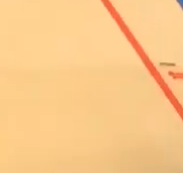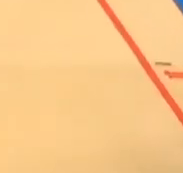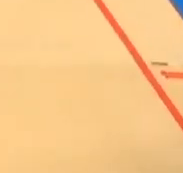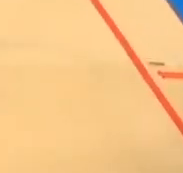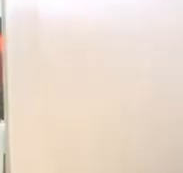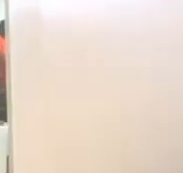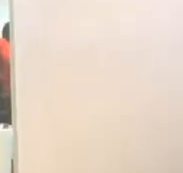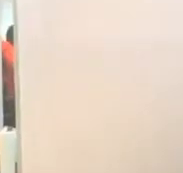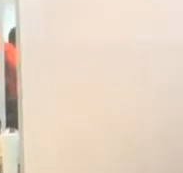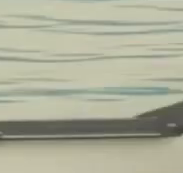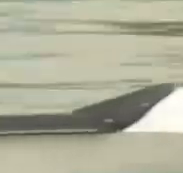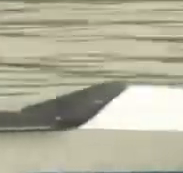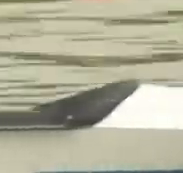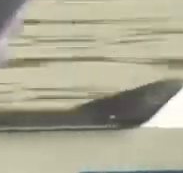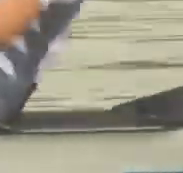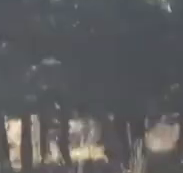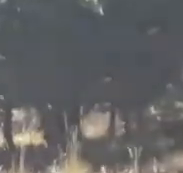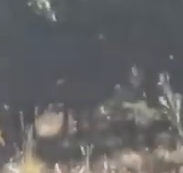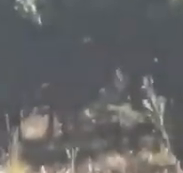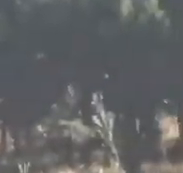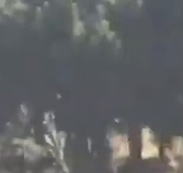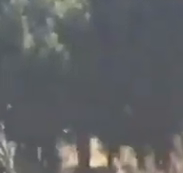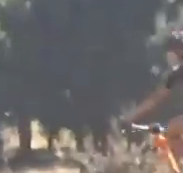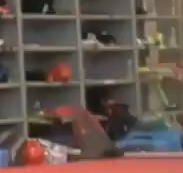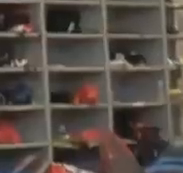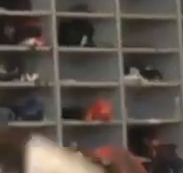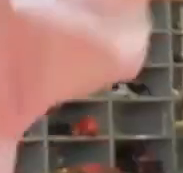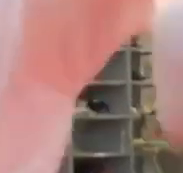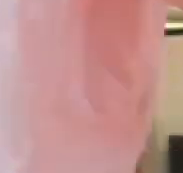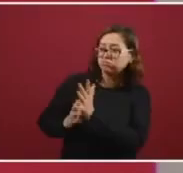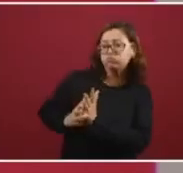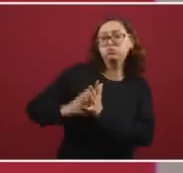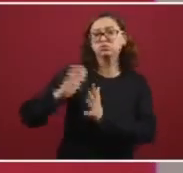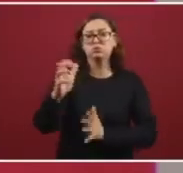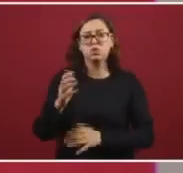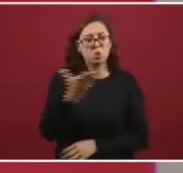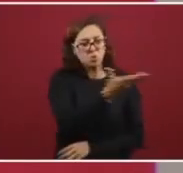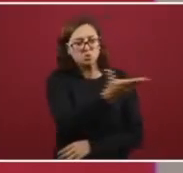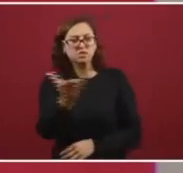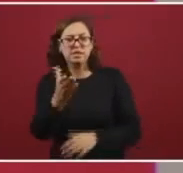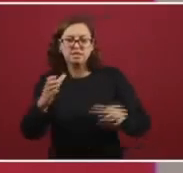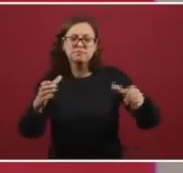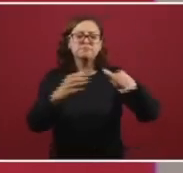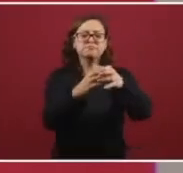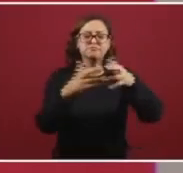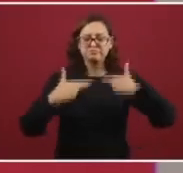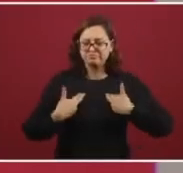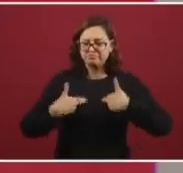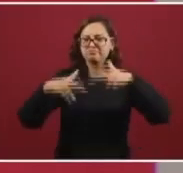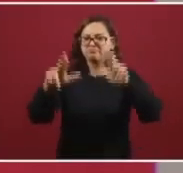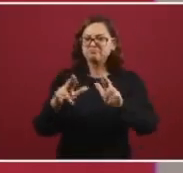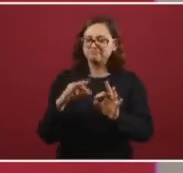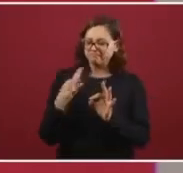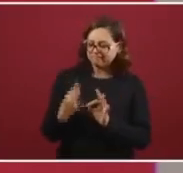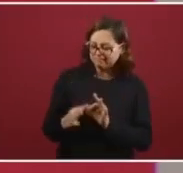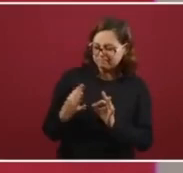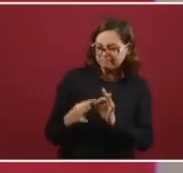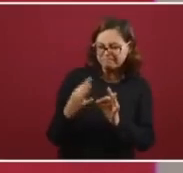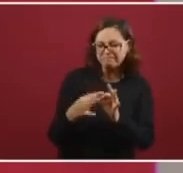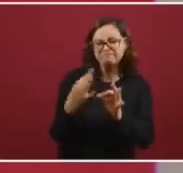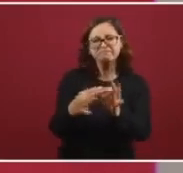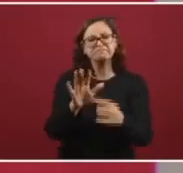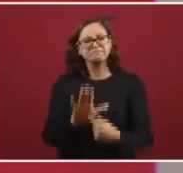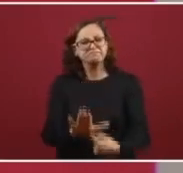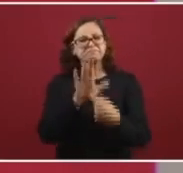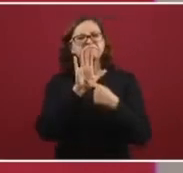Llevan la representación de millones de mexicanos para demostrar el valor de la disciplina. Quien cumple con la disciplina tiene una mayor